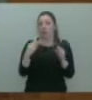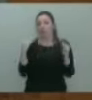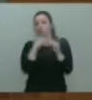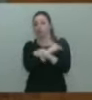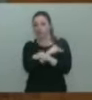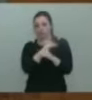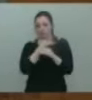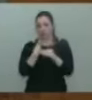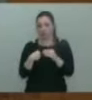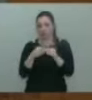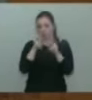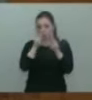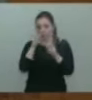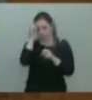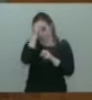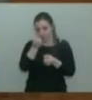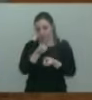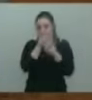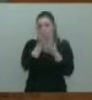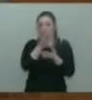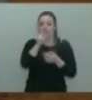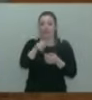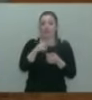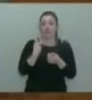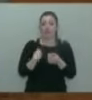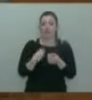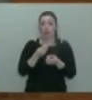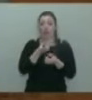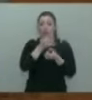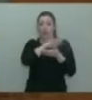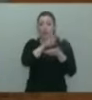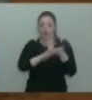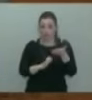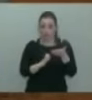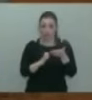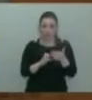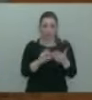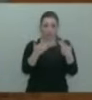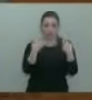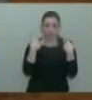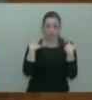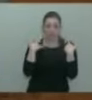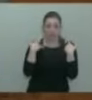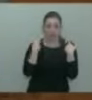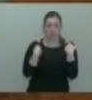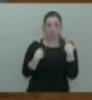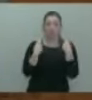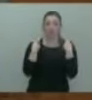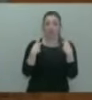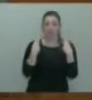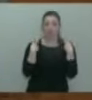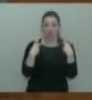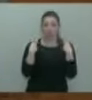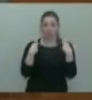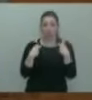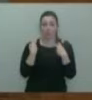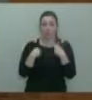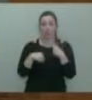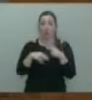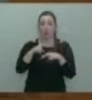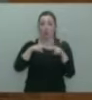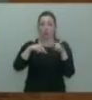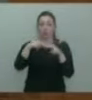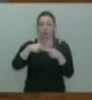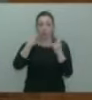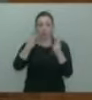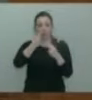pero desde luego a nosotros los informes que emite el órgano encargado de la fiscalización de las cuentas públicas nos merecen mucho respeto y en